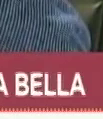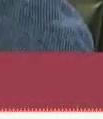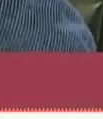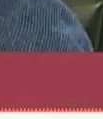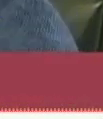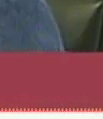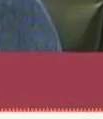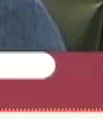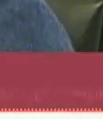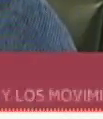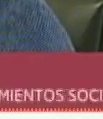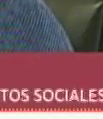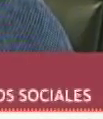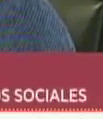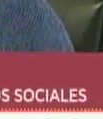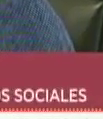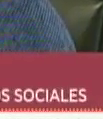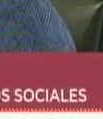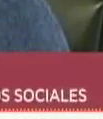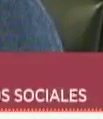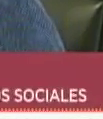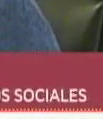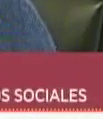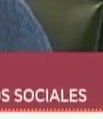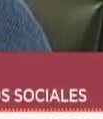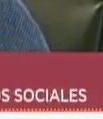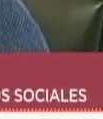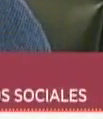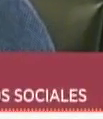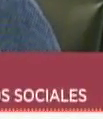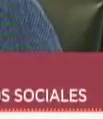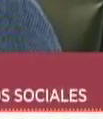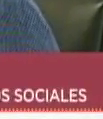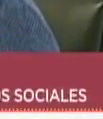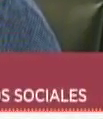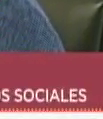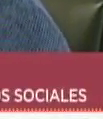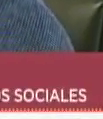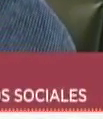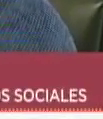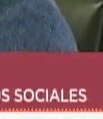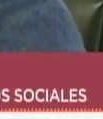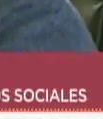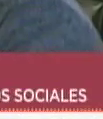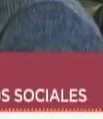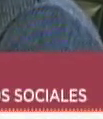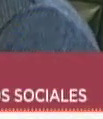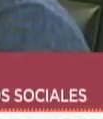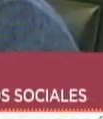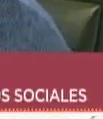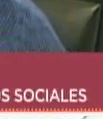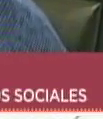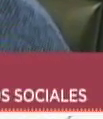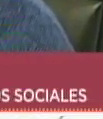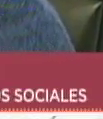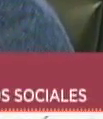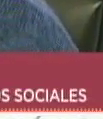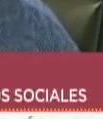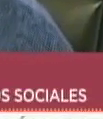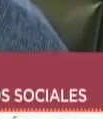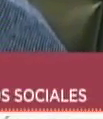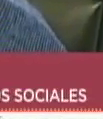este, encuentra efectivamente cómo recuperar los espacios. Venezuela Bella,